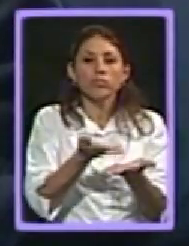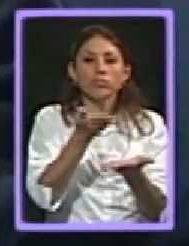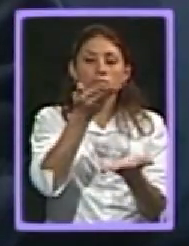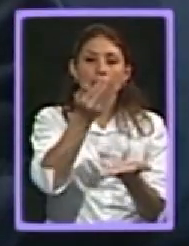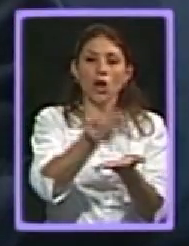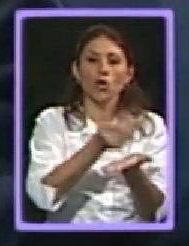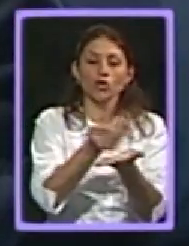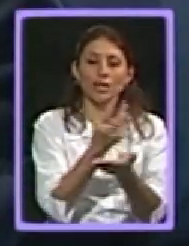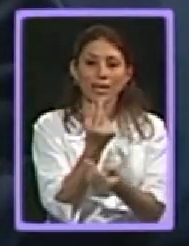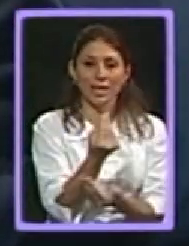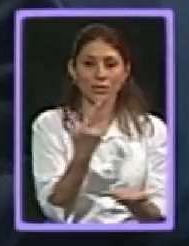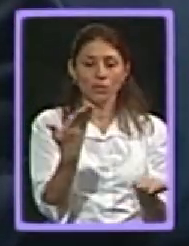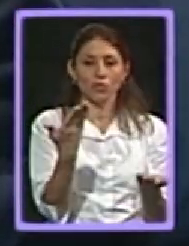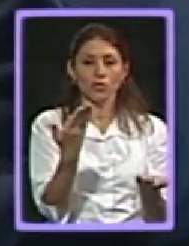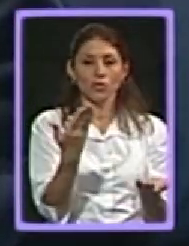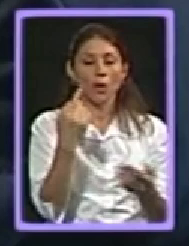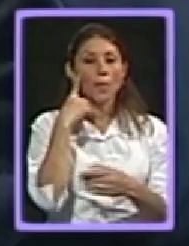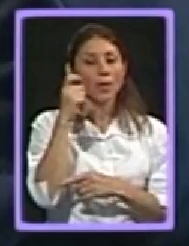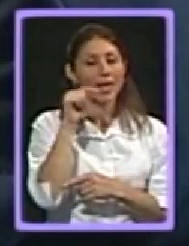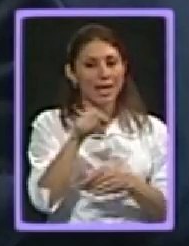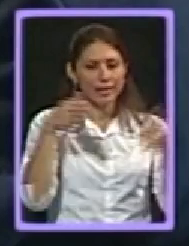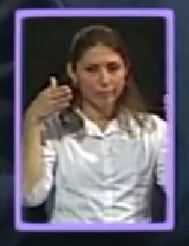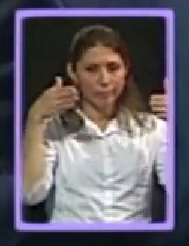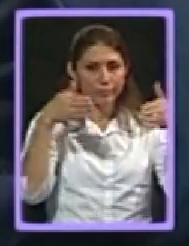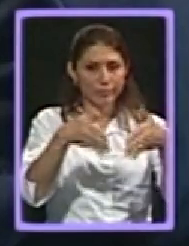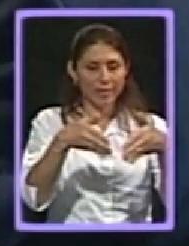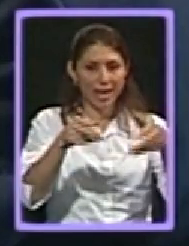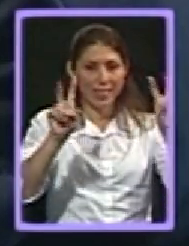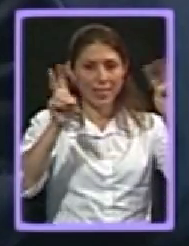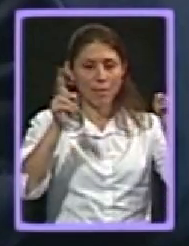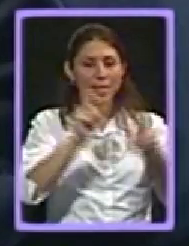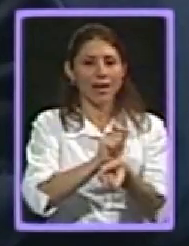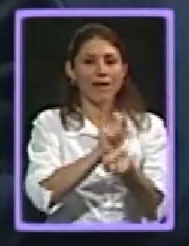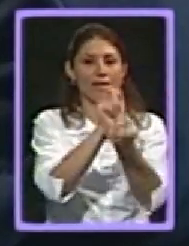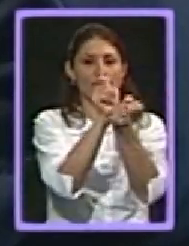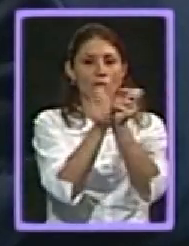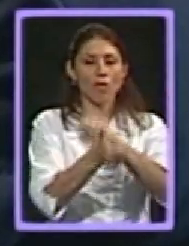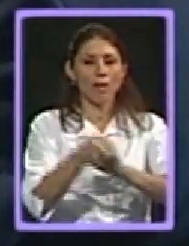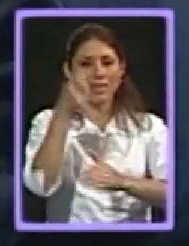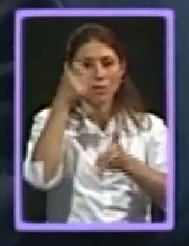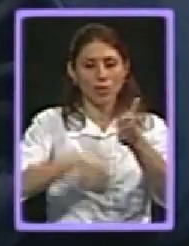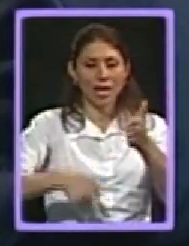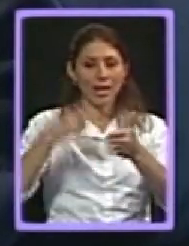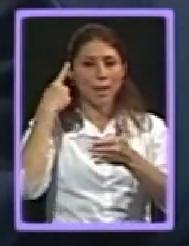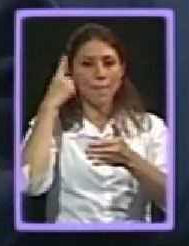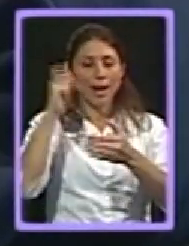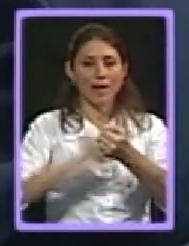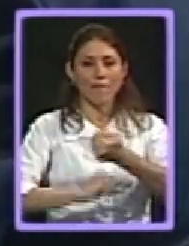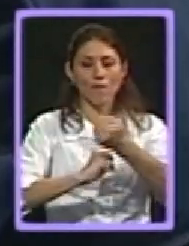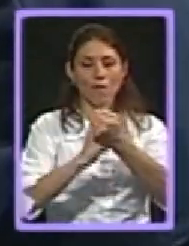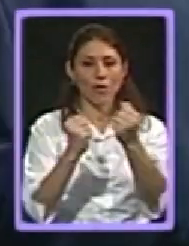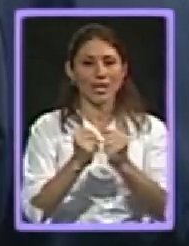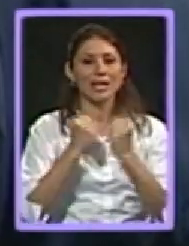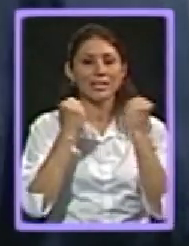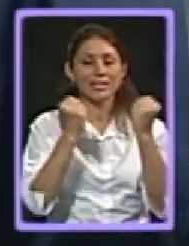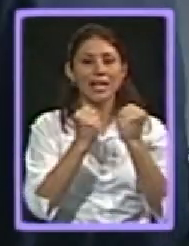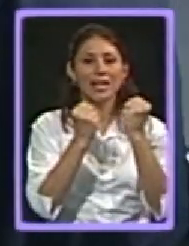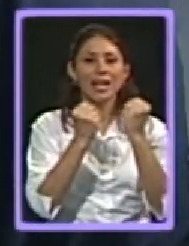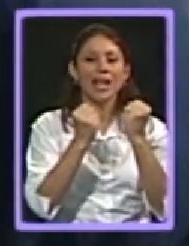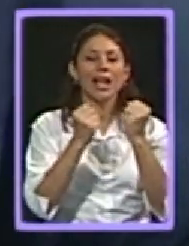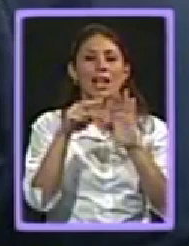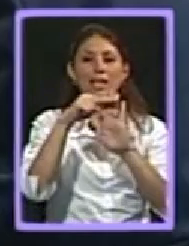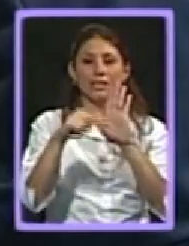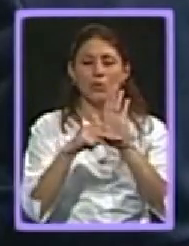donde está el tema de la reforma tributaria para fortalecer las herramientas jurídicas